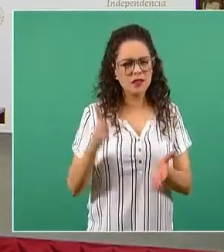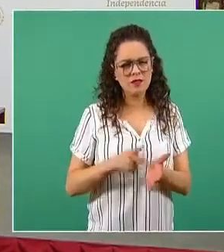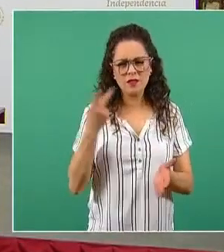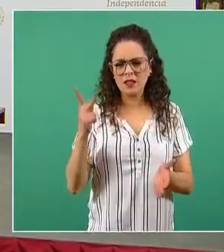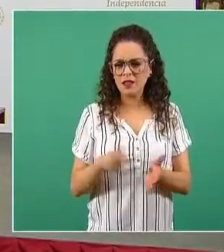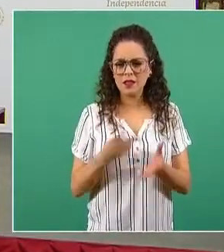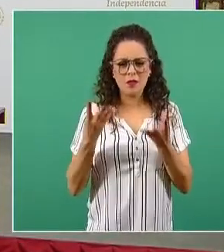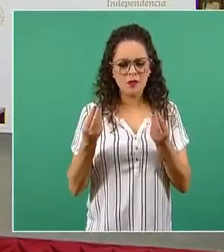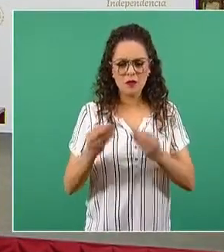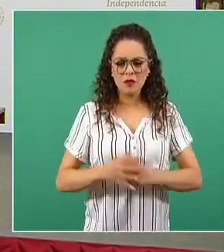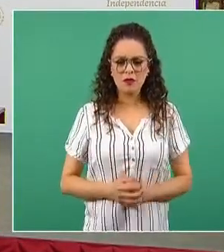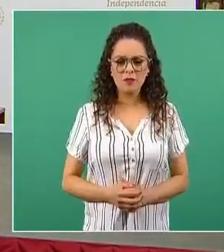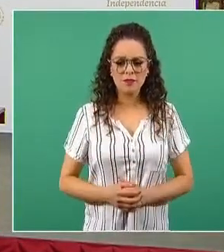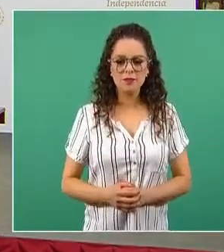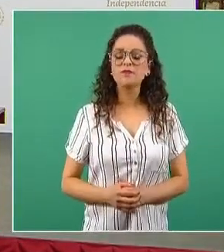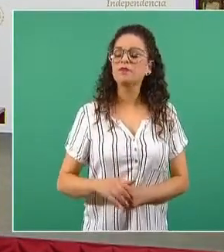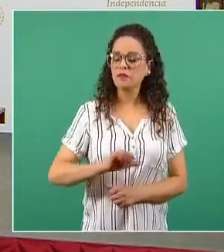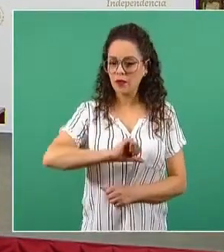Otro ejemplo,